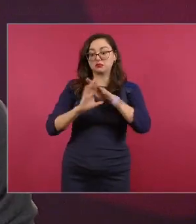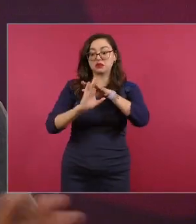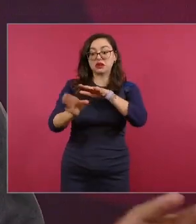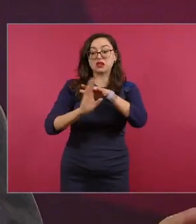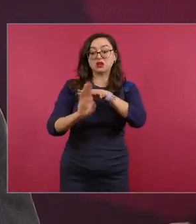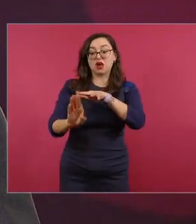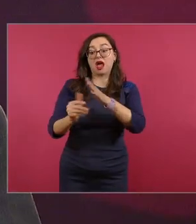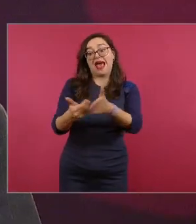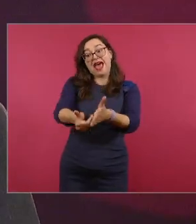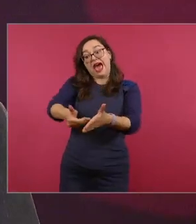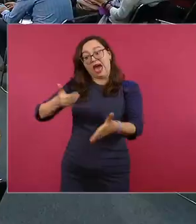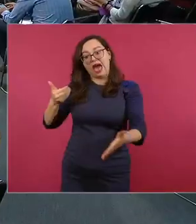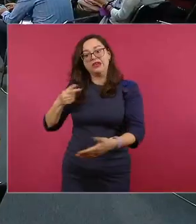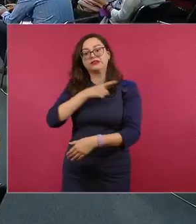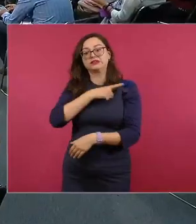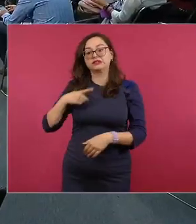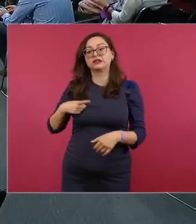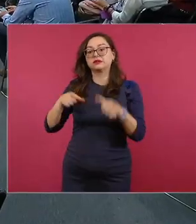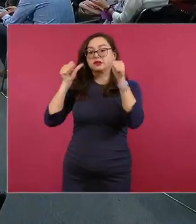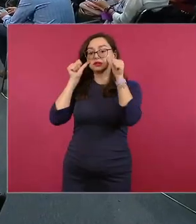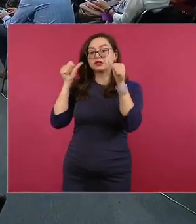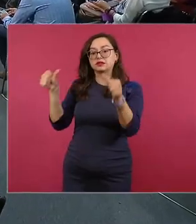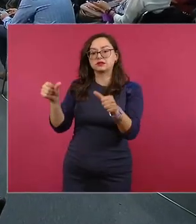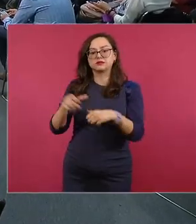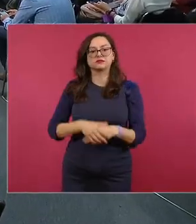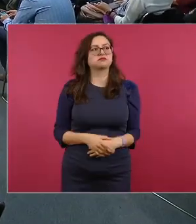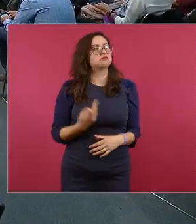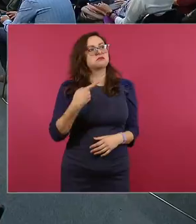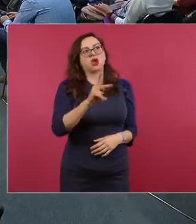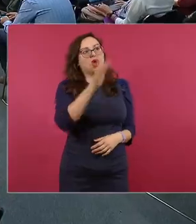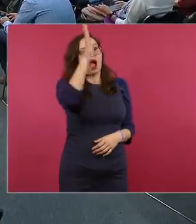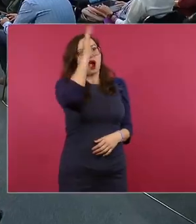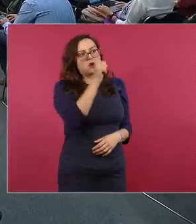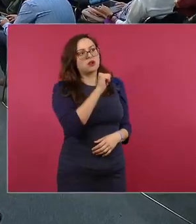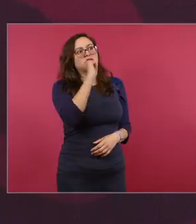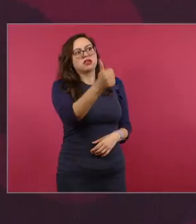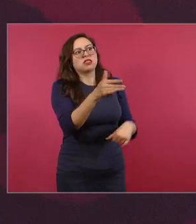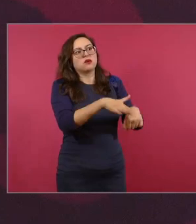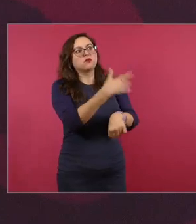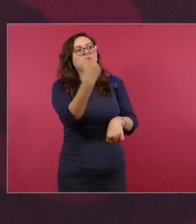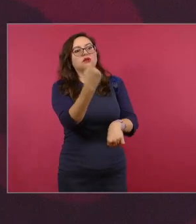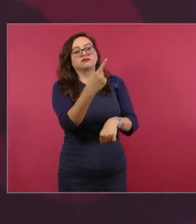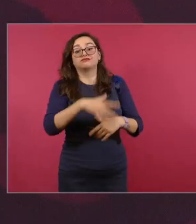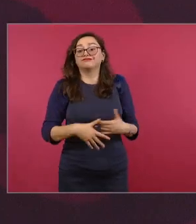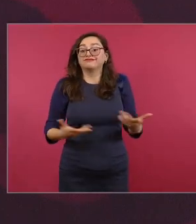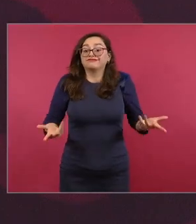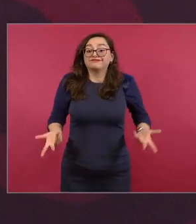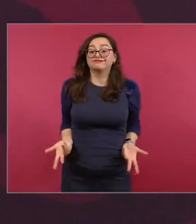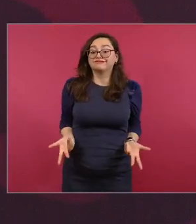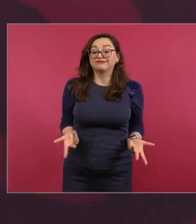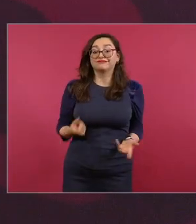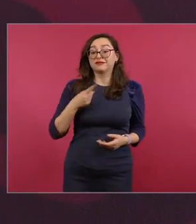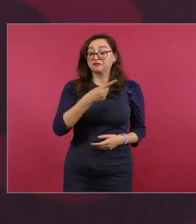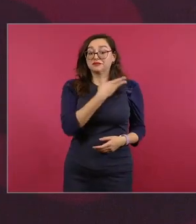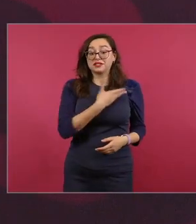más que ninguna otra cosa. ¿Y por qué no se ha hecho? Porque no lo dejan, no